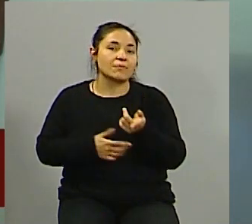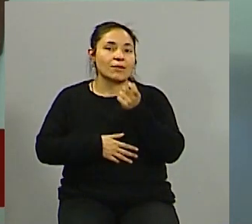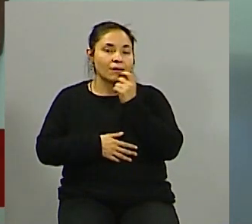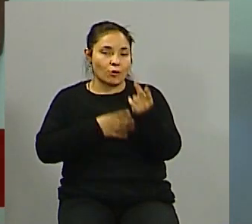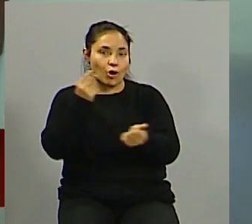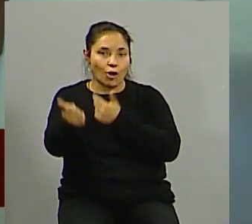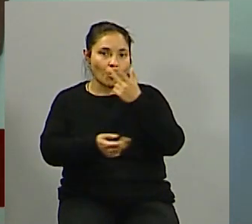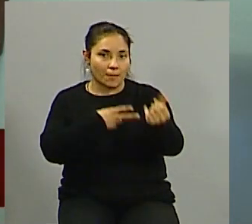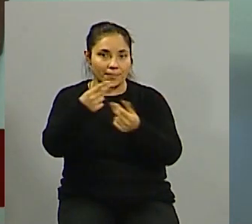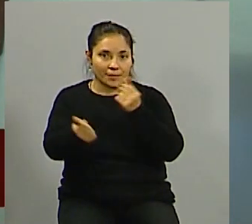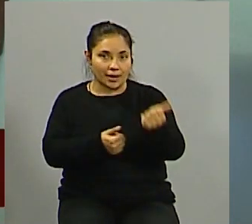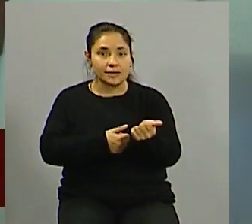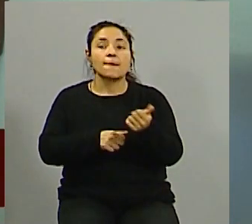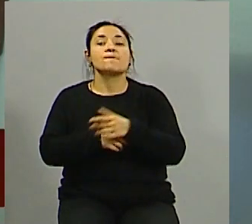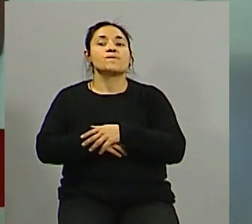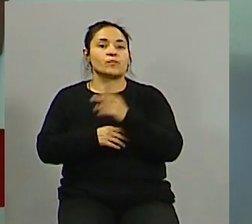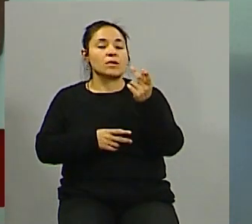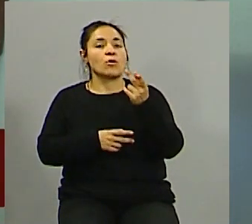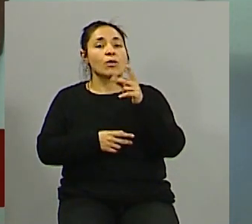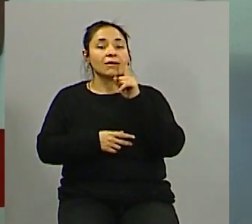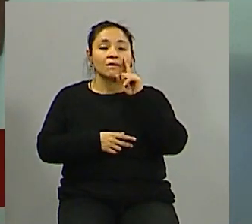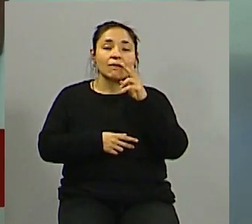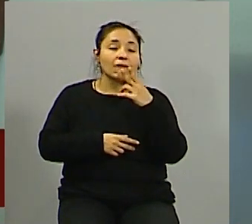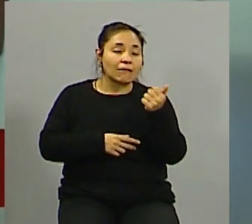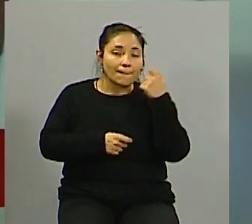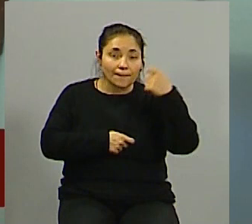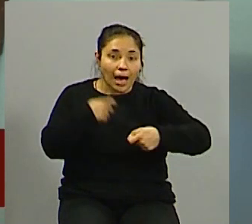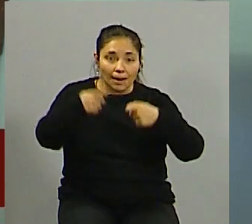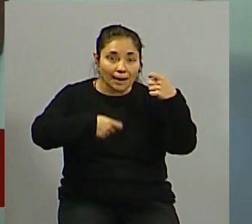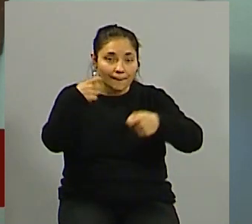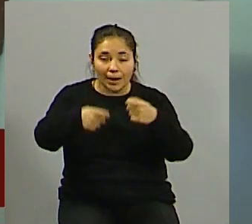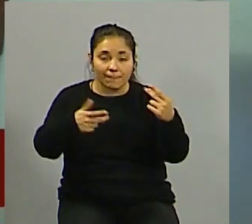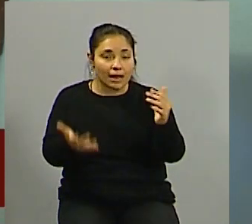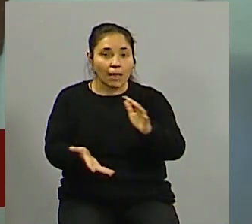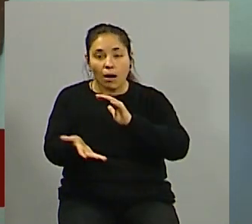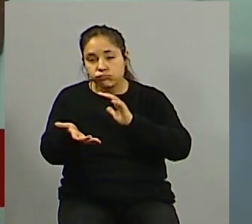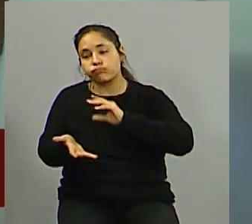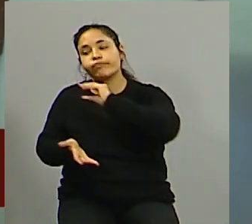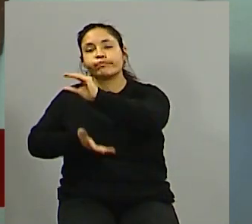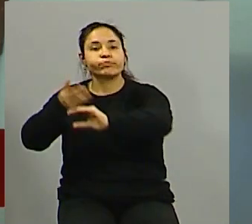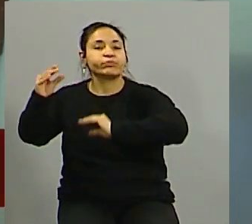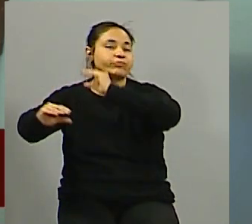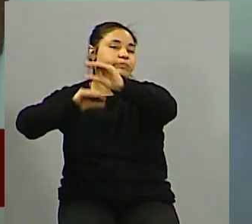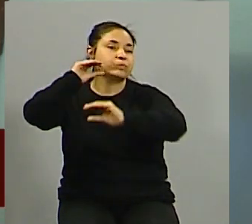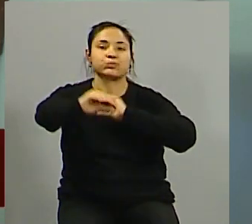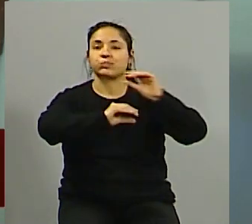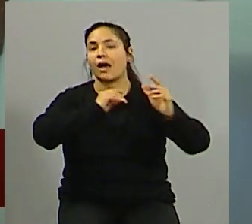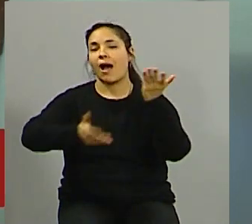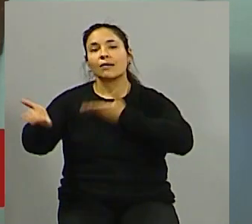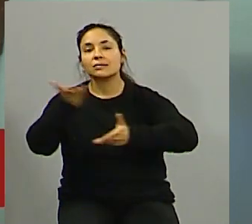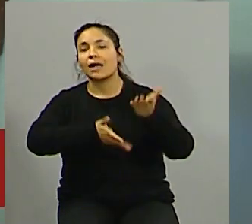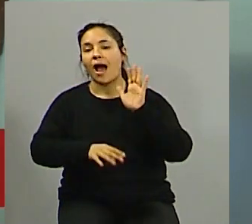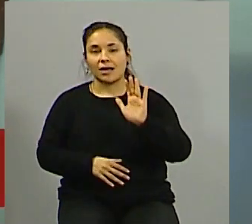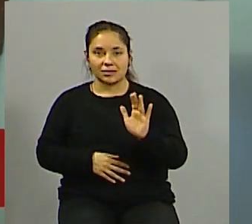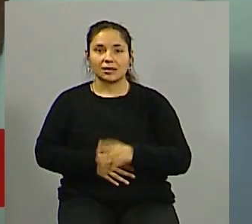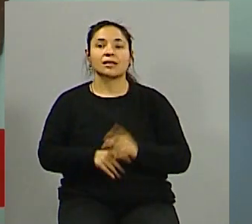¿no? También, y hablar de que retroalimenta la inversión en seguridad social, también se retroalimenta automáticamente. Excepcionalmente hay aportes